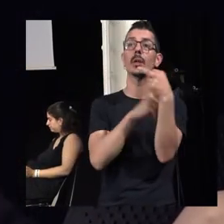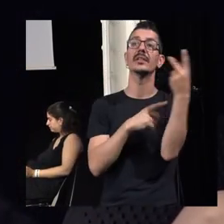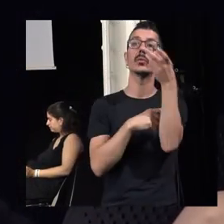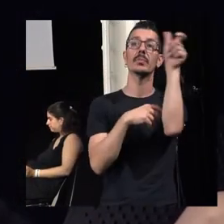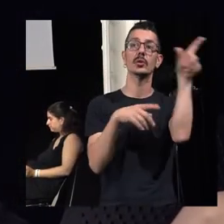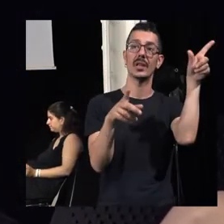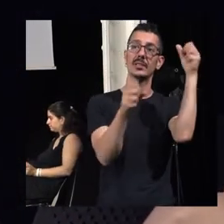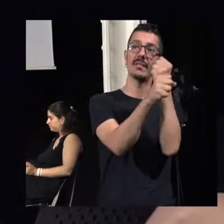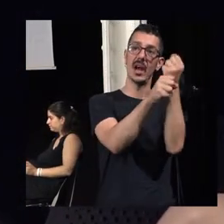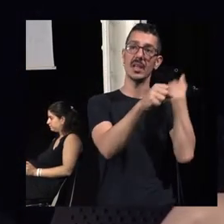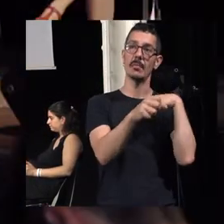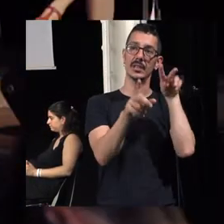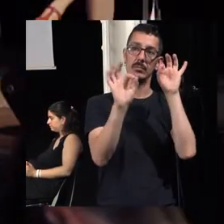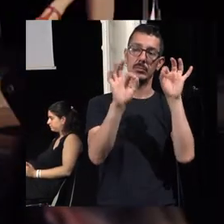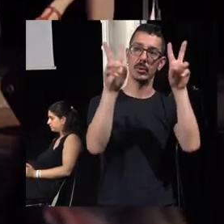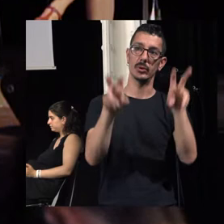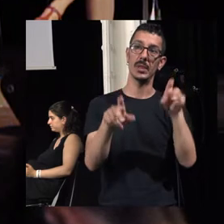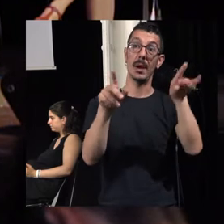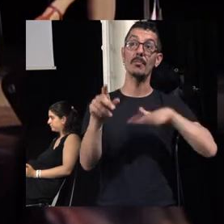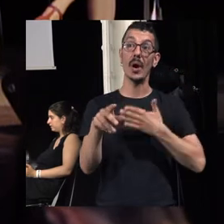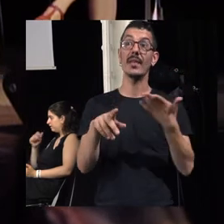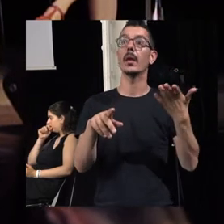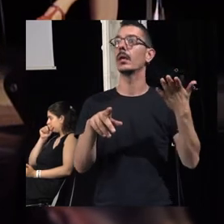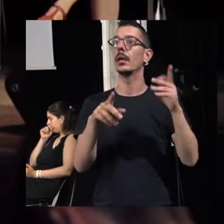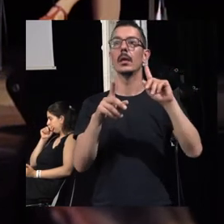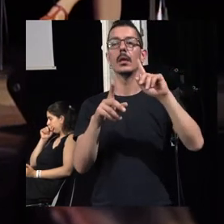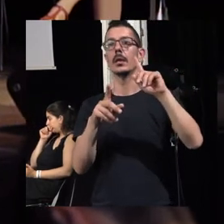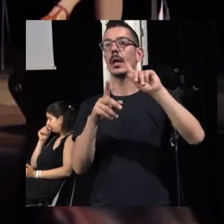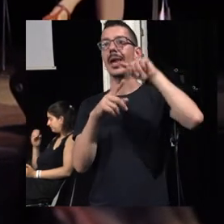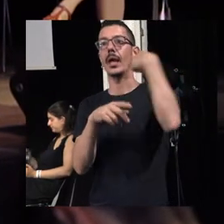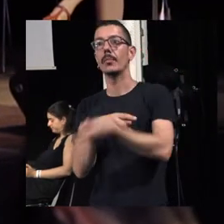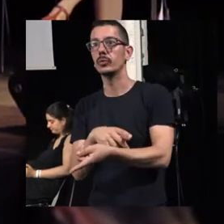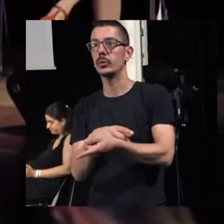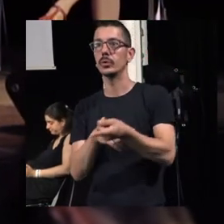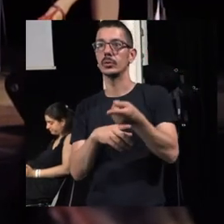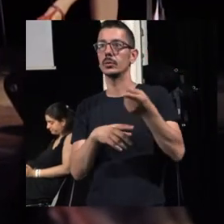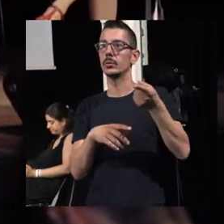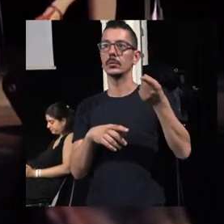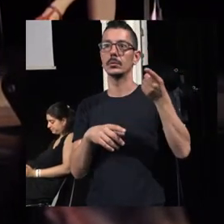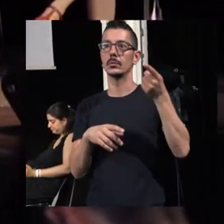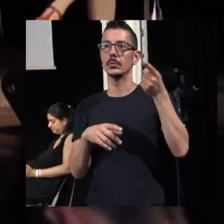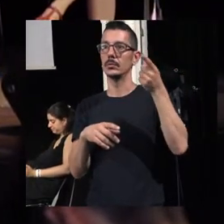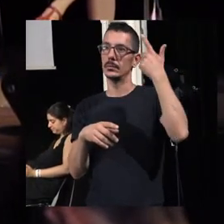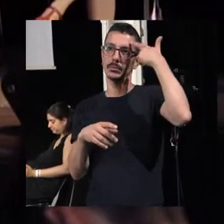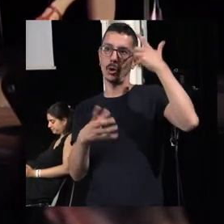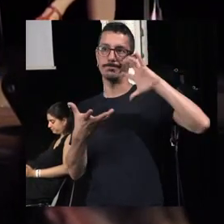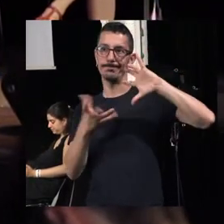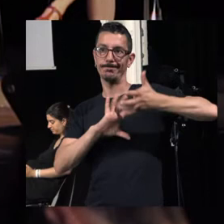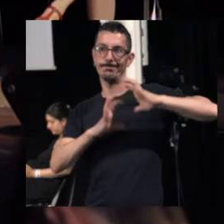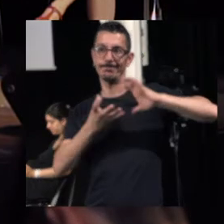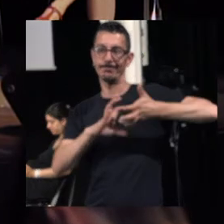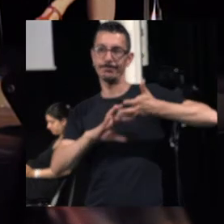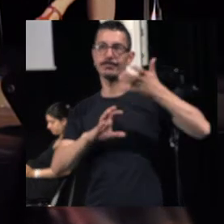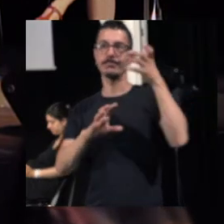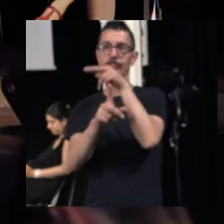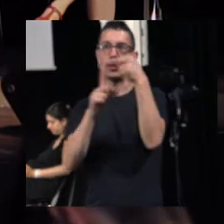Madrid, puede generar los mismos efectos perversos que tiene la mirada identitaria única.